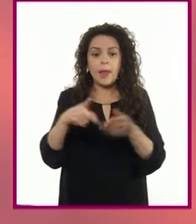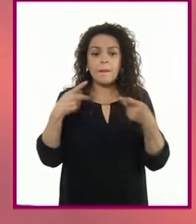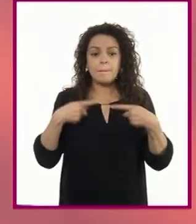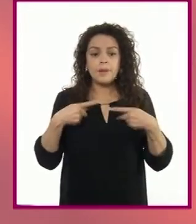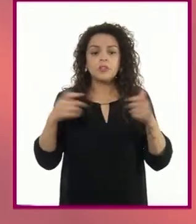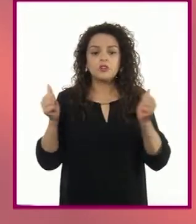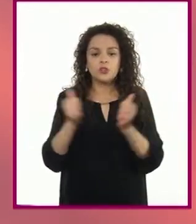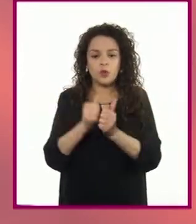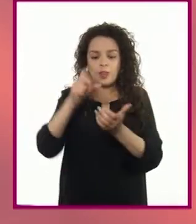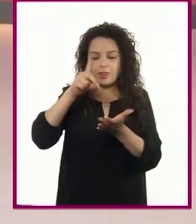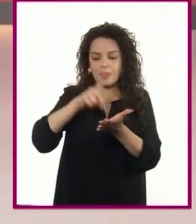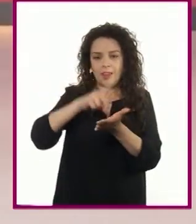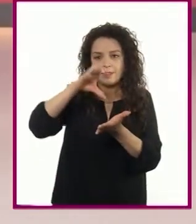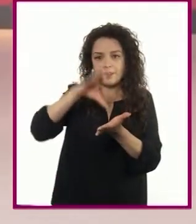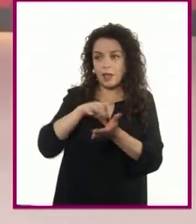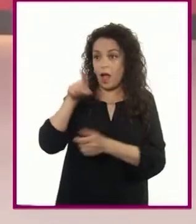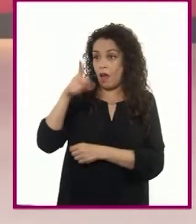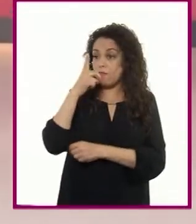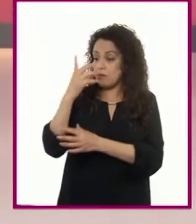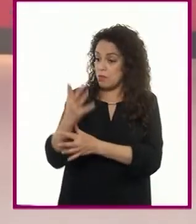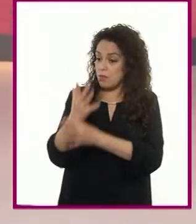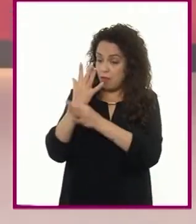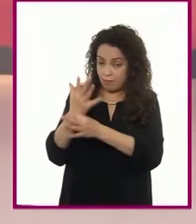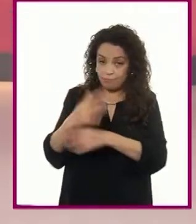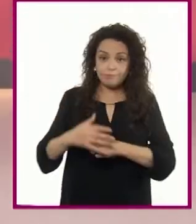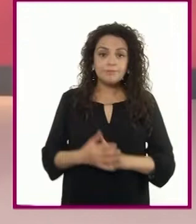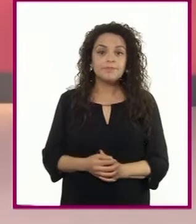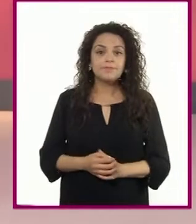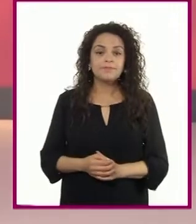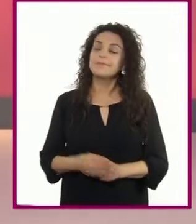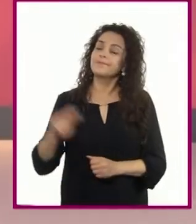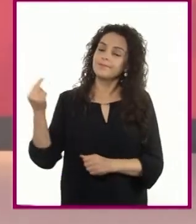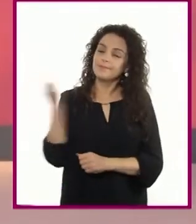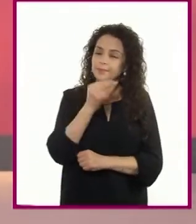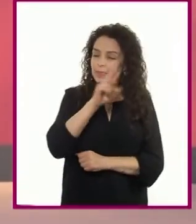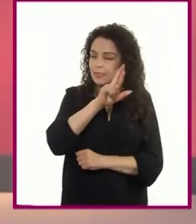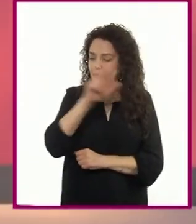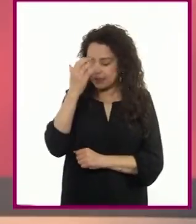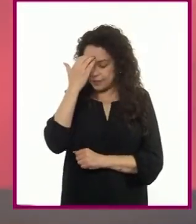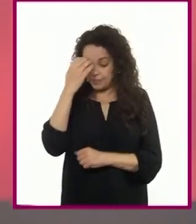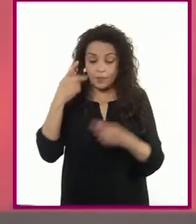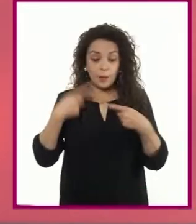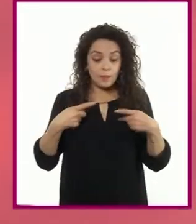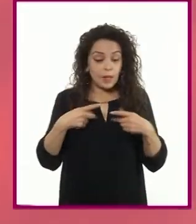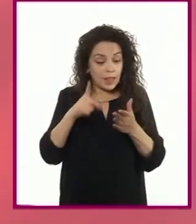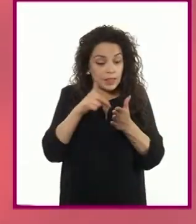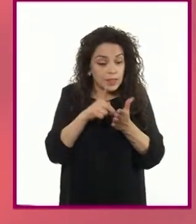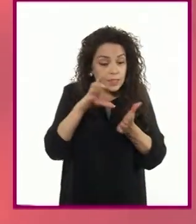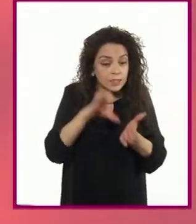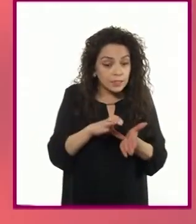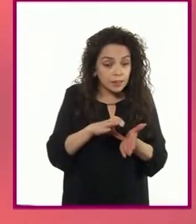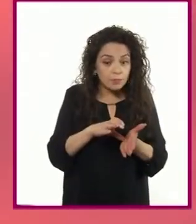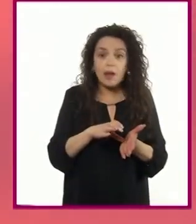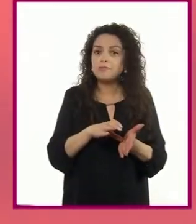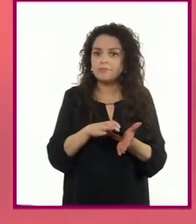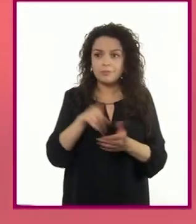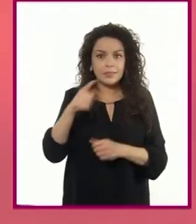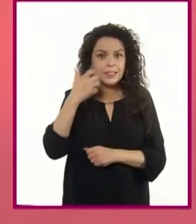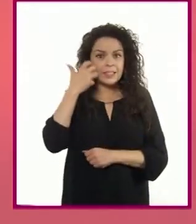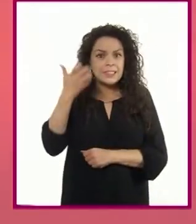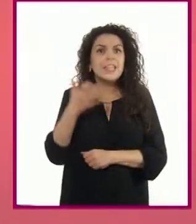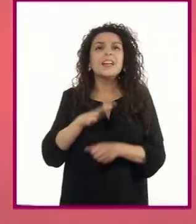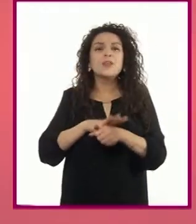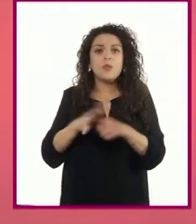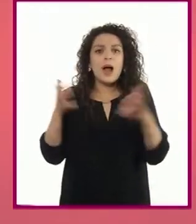con Discapacidad. Bueno, pero hay que reconocer que una persona con discapacidad puede lograr todo lo que se